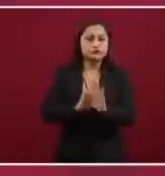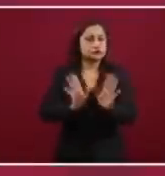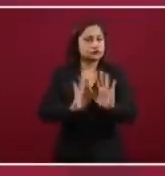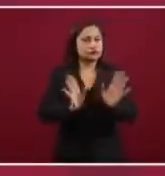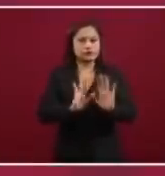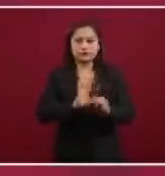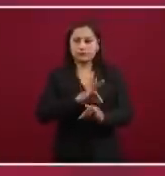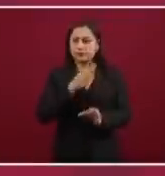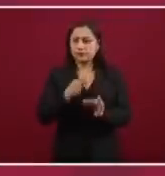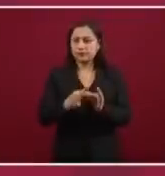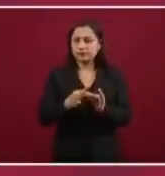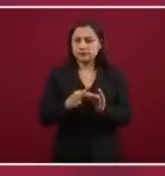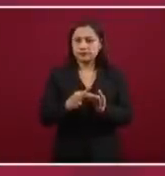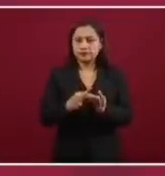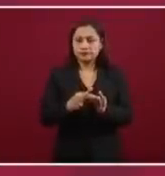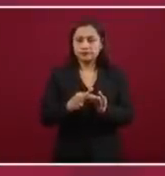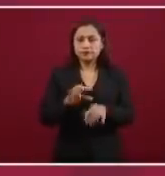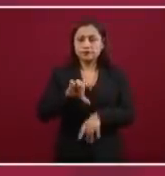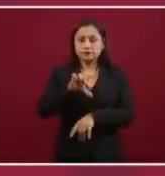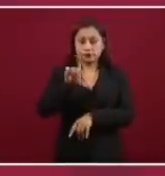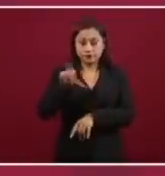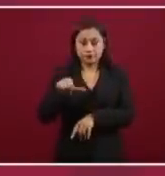para aprobar